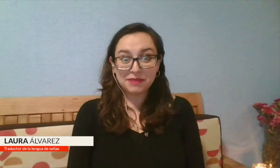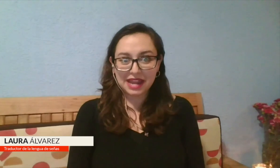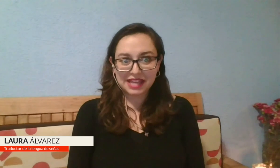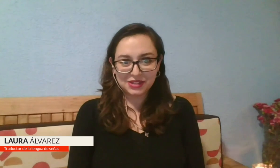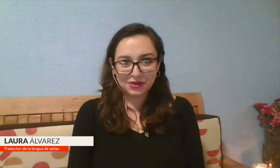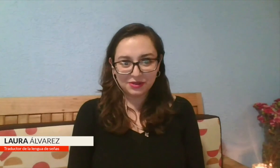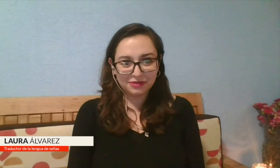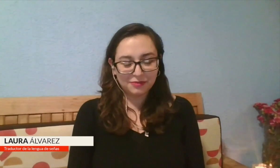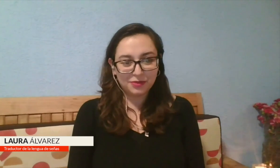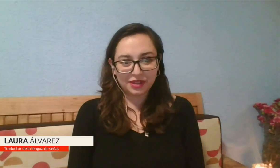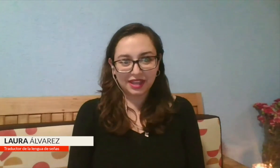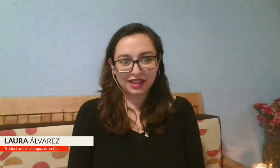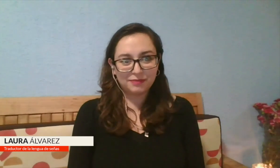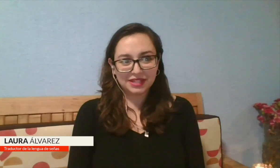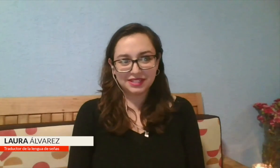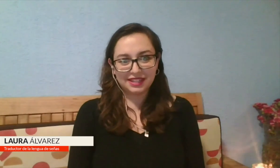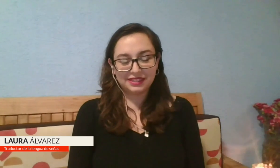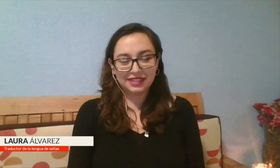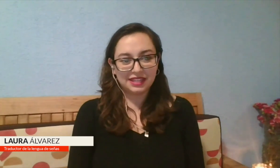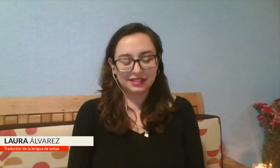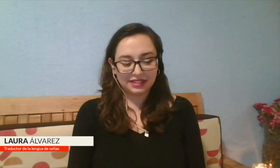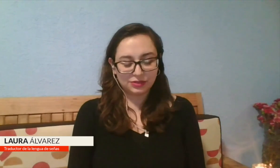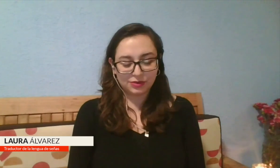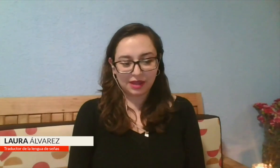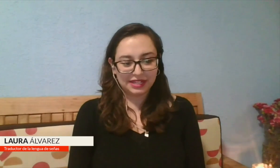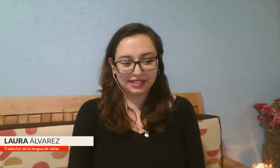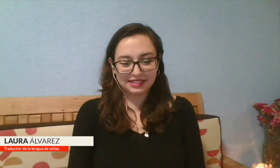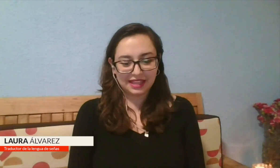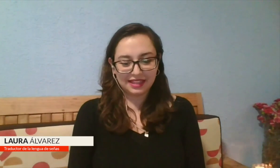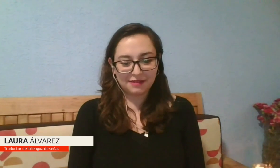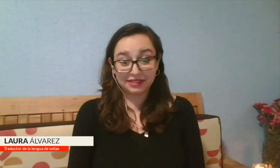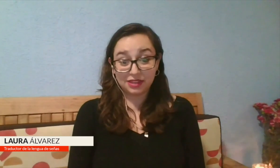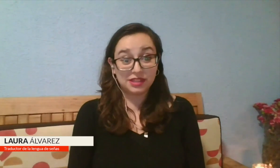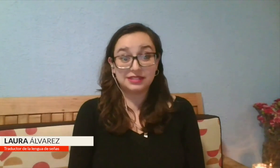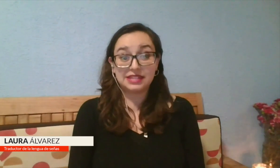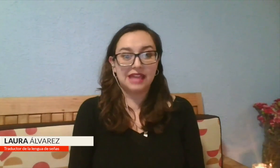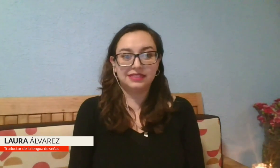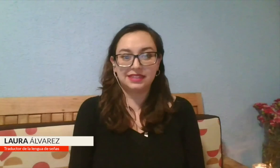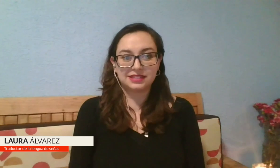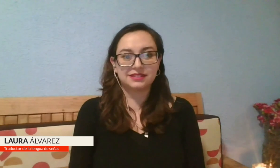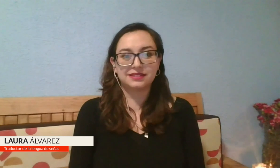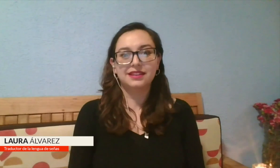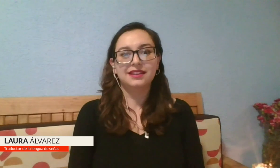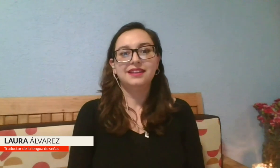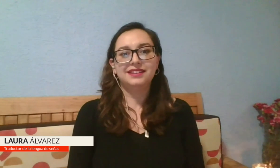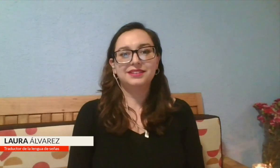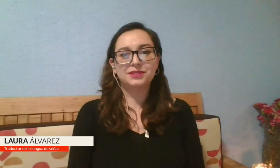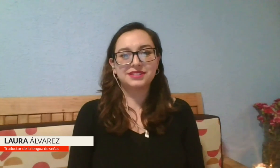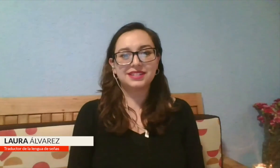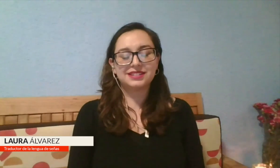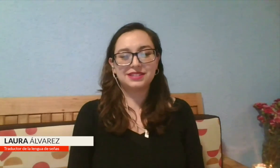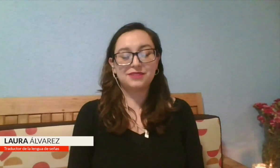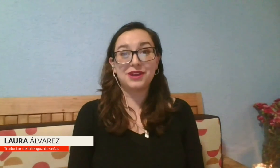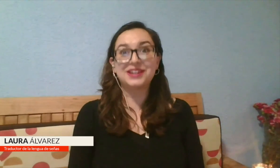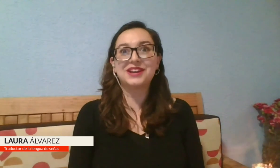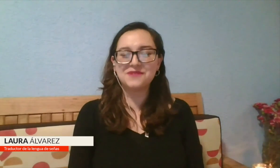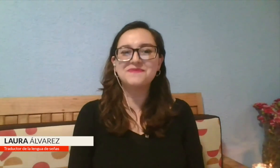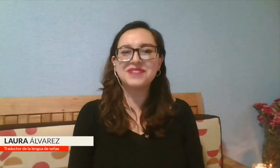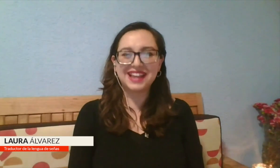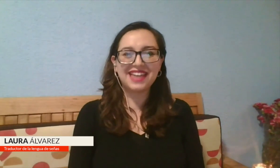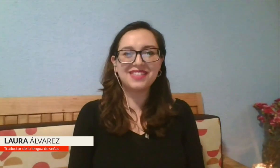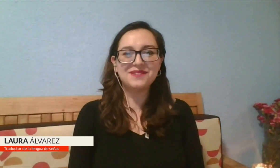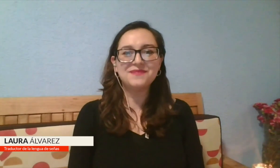Y una admiración, ¿no? Porque el presidente y su gabinete está levantado desde antes. Entonces sí